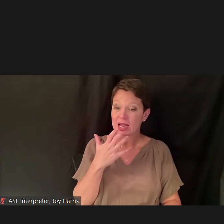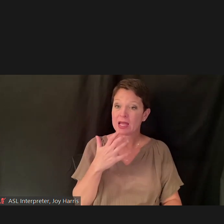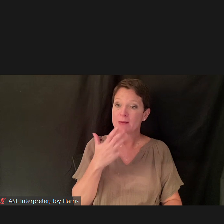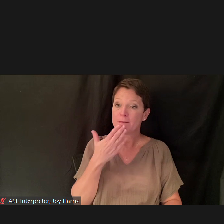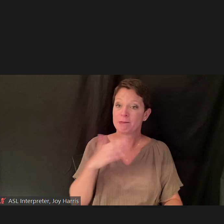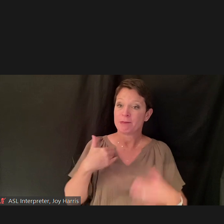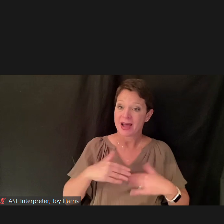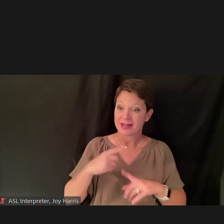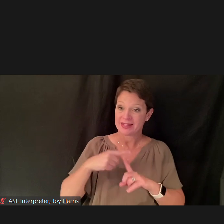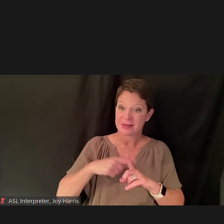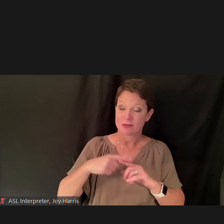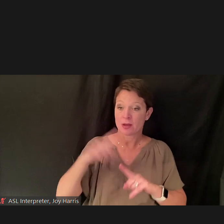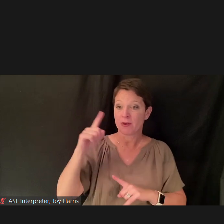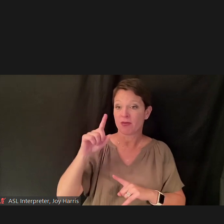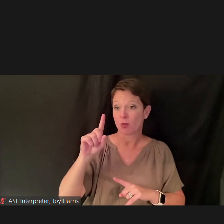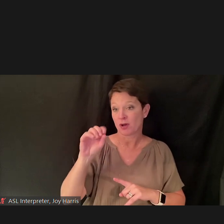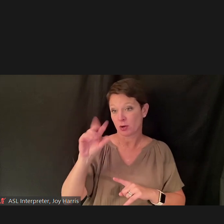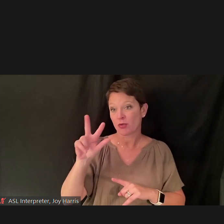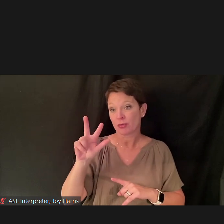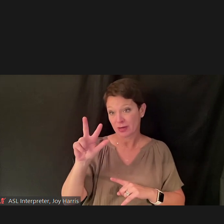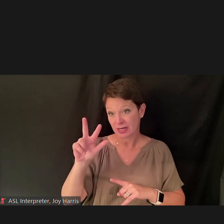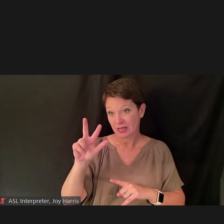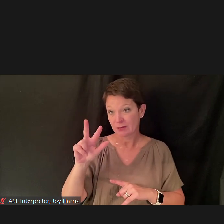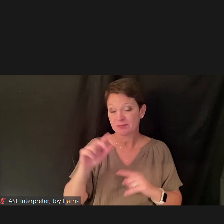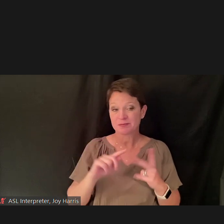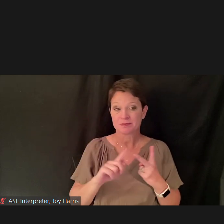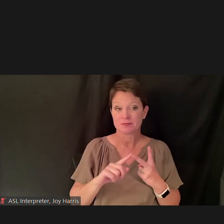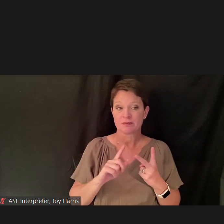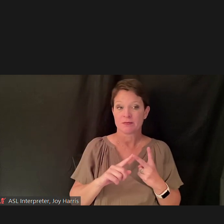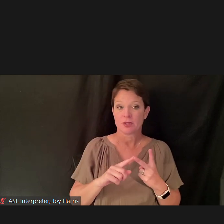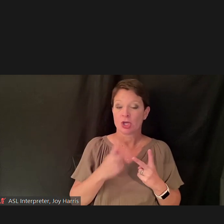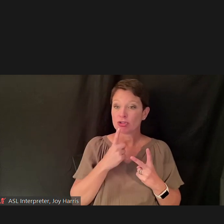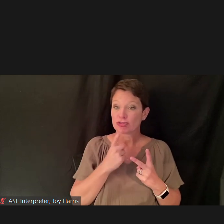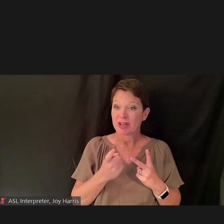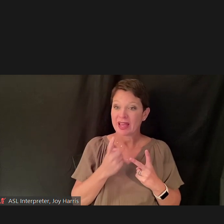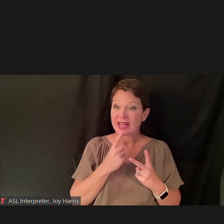Síntomas incluyen temperatura corporal muy alta,